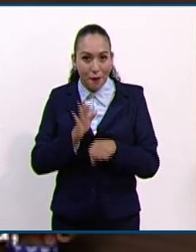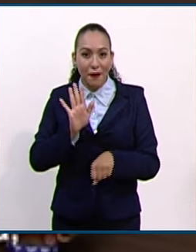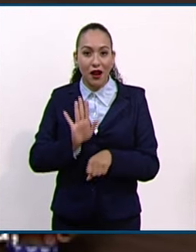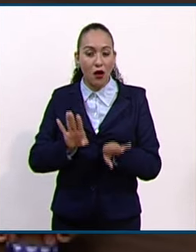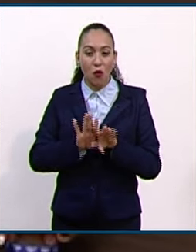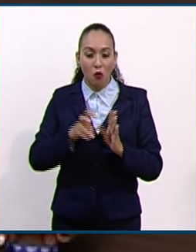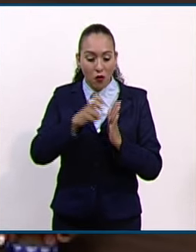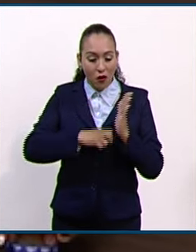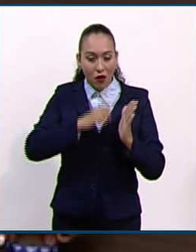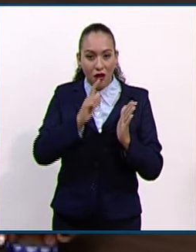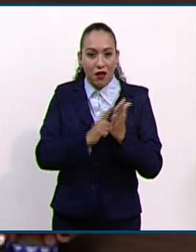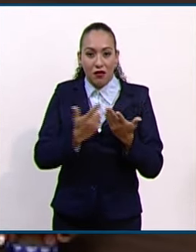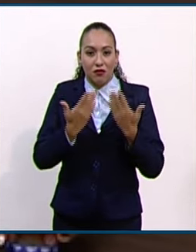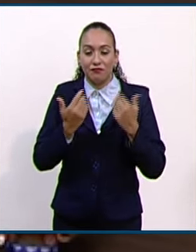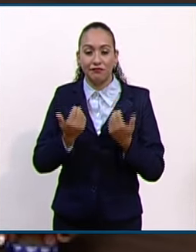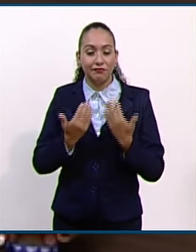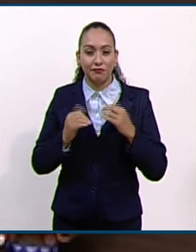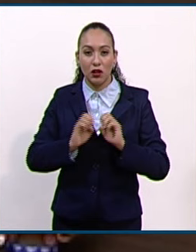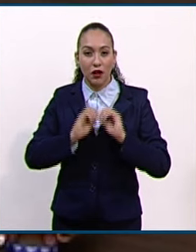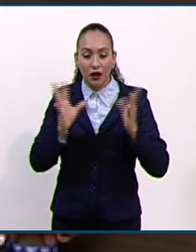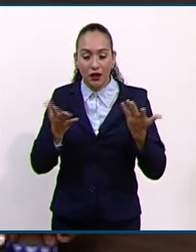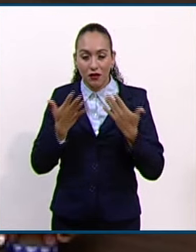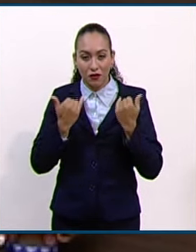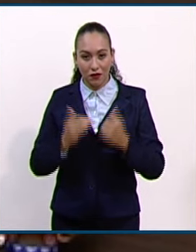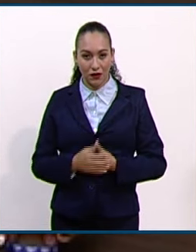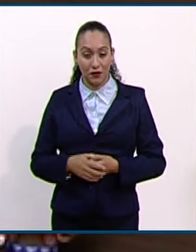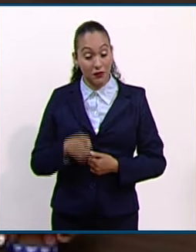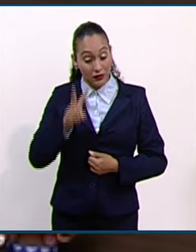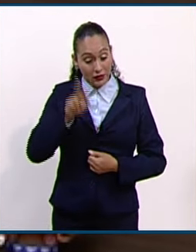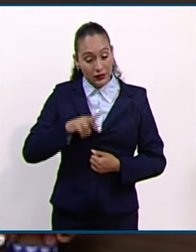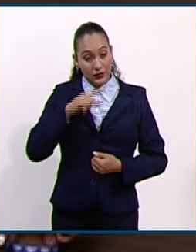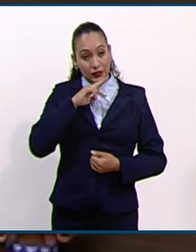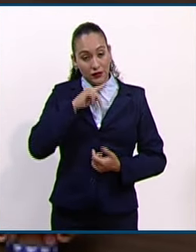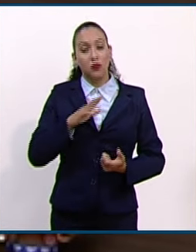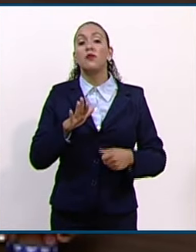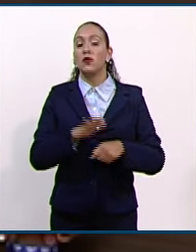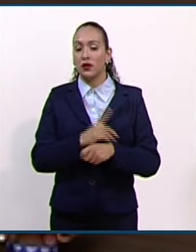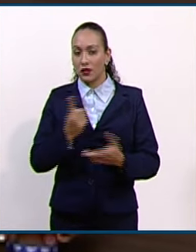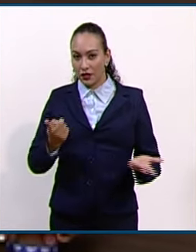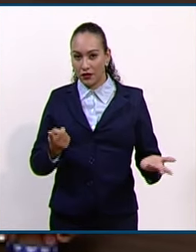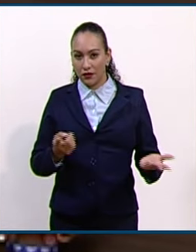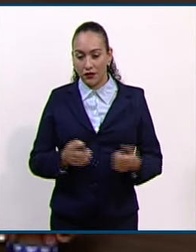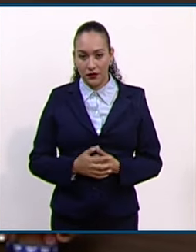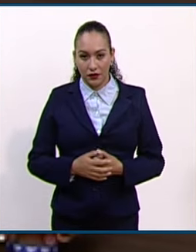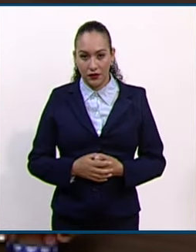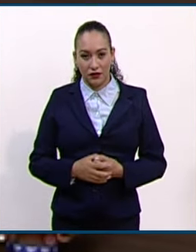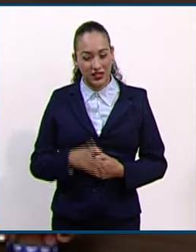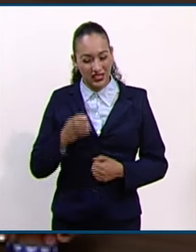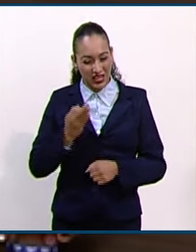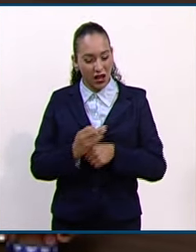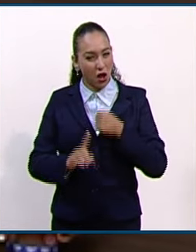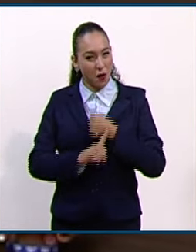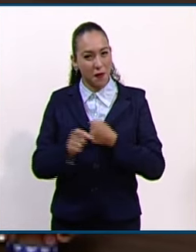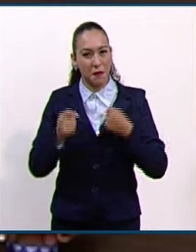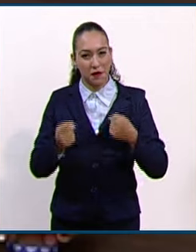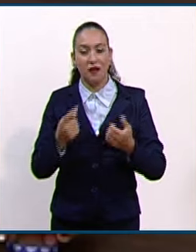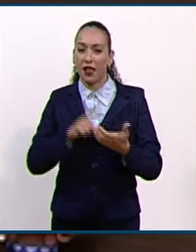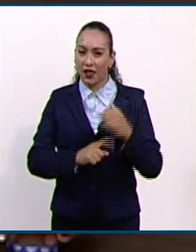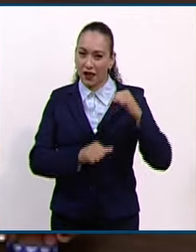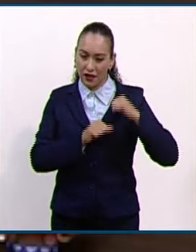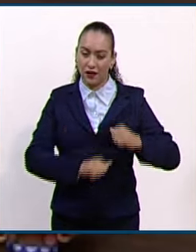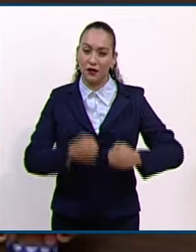la reforma, pero que me parece un elemento preocupante en extremo respecto a la situación del Poder Judicial